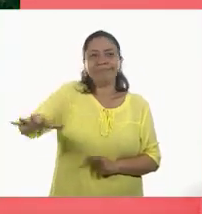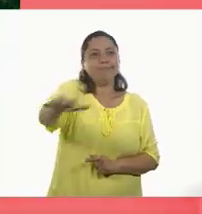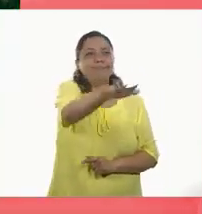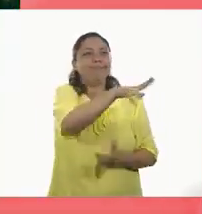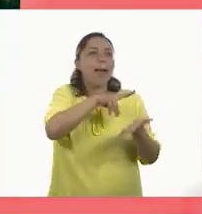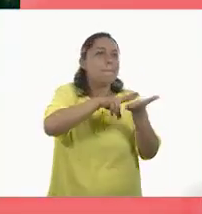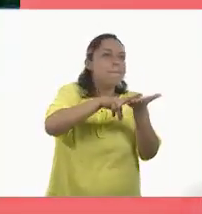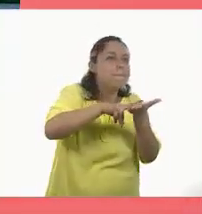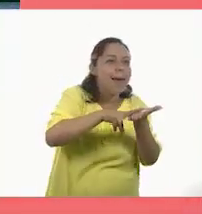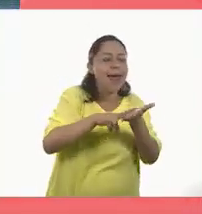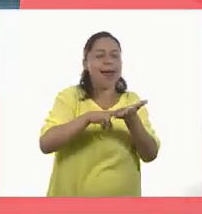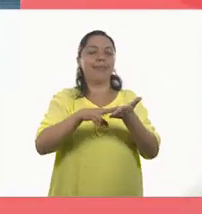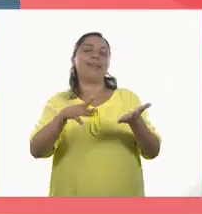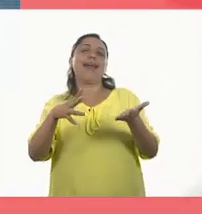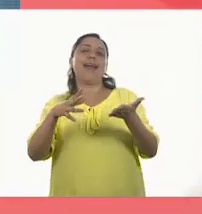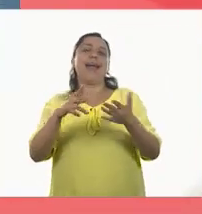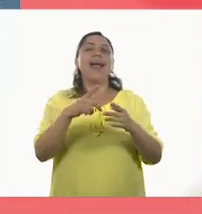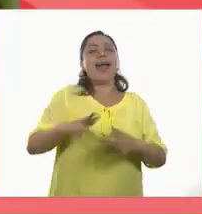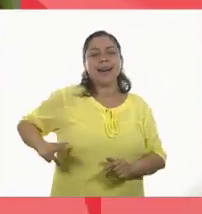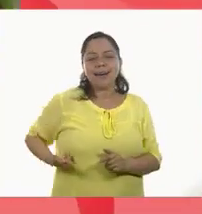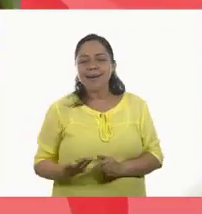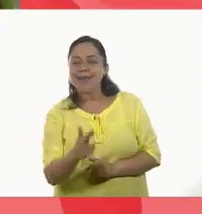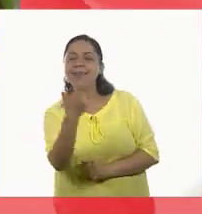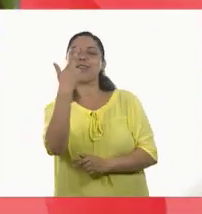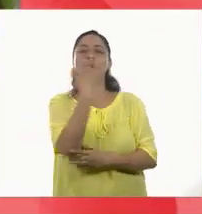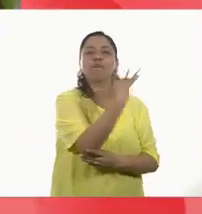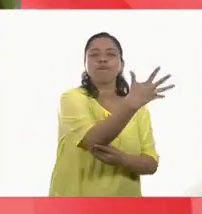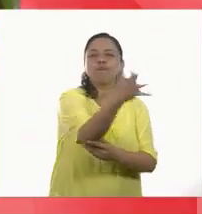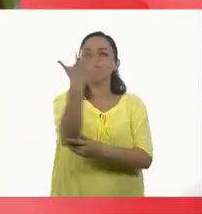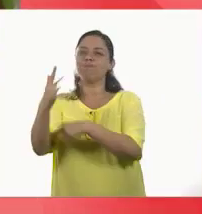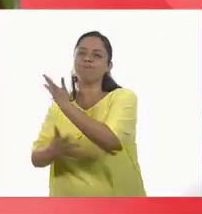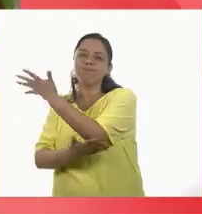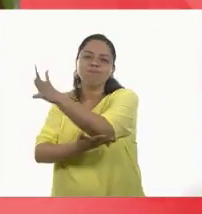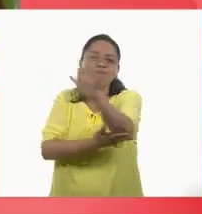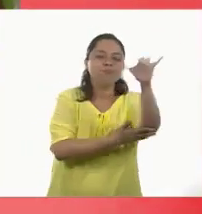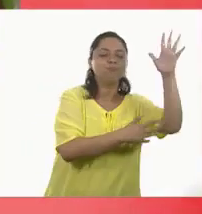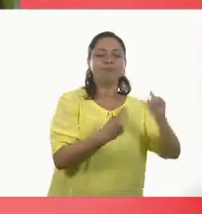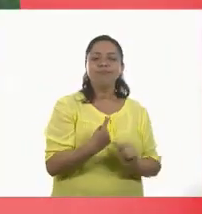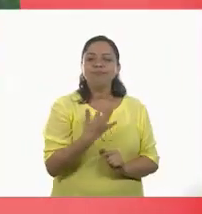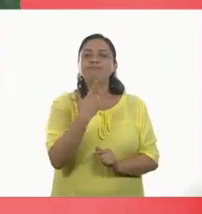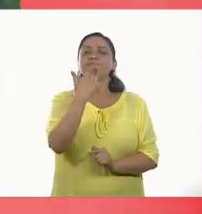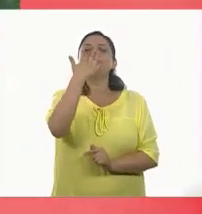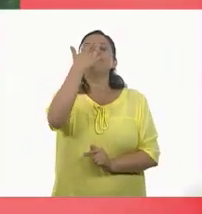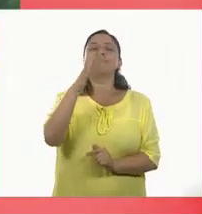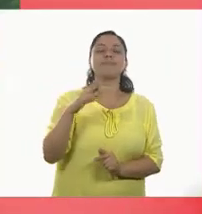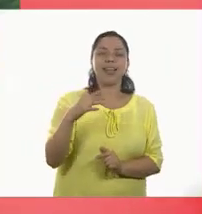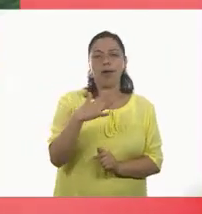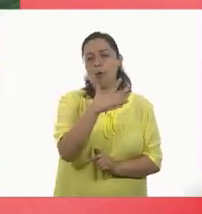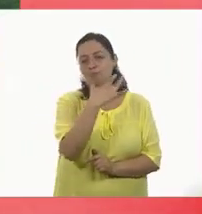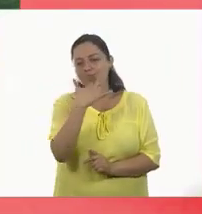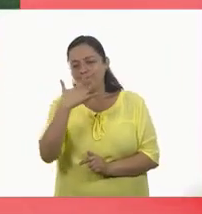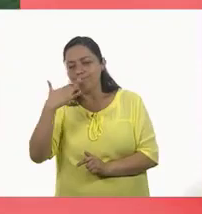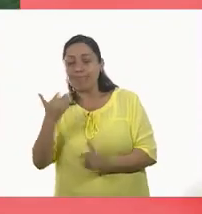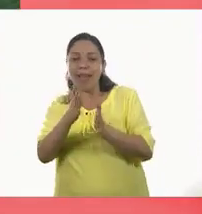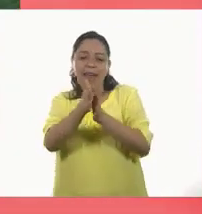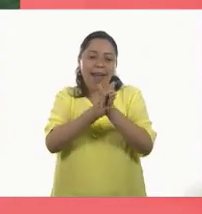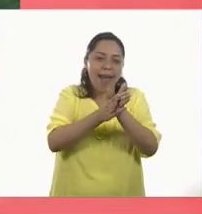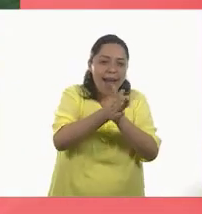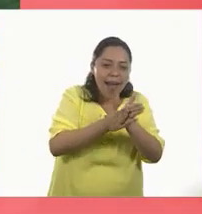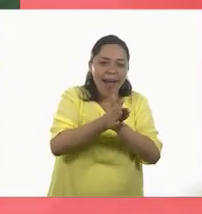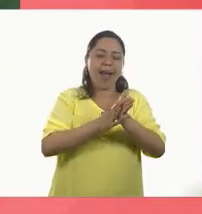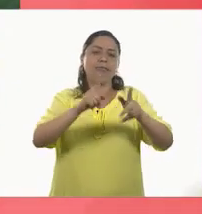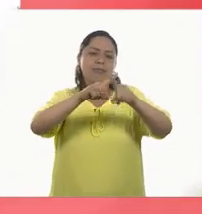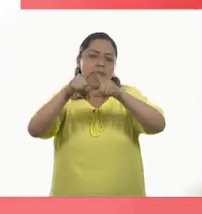transparente, de ríos y selvas, olores y sabores, de su comida y de su cacao, de poetas a la altura